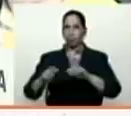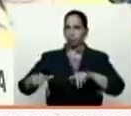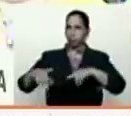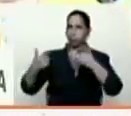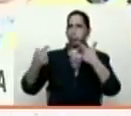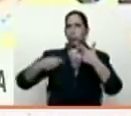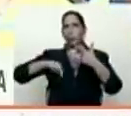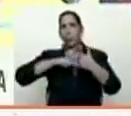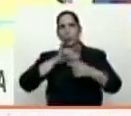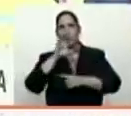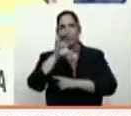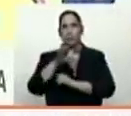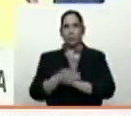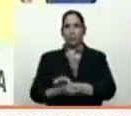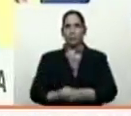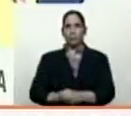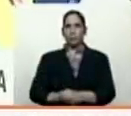patria.